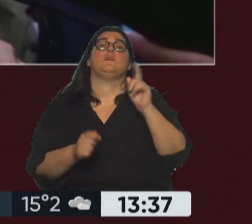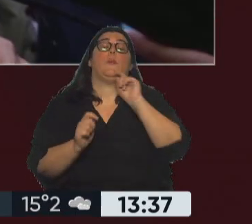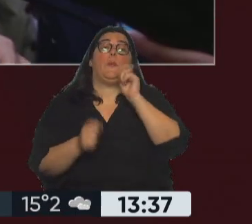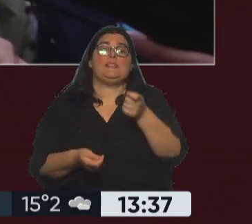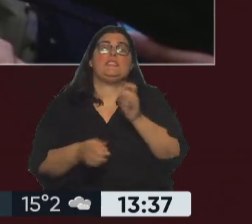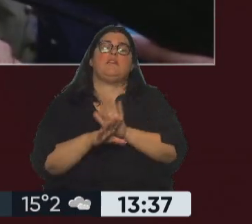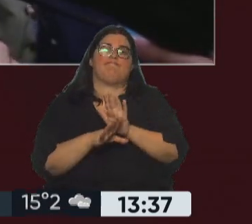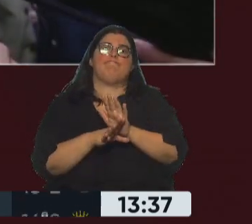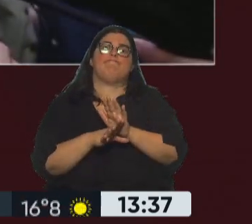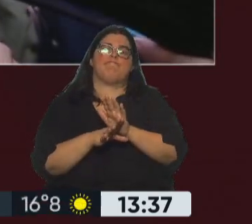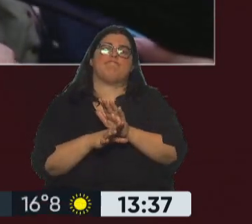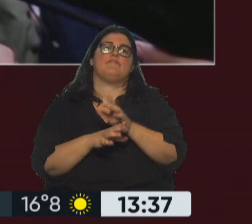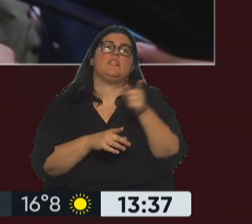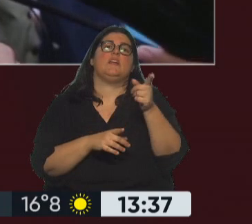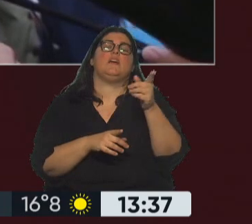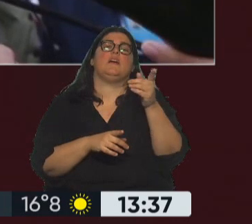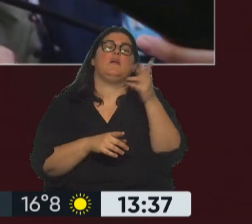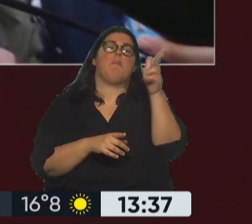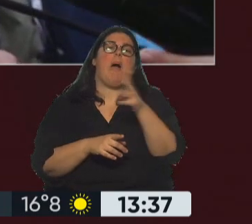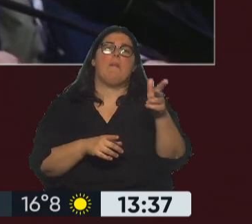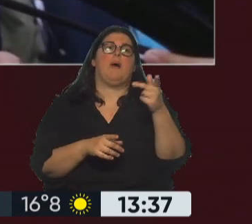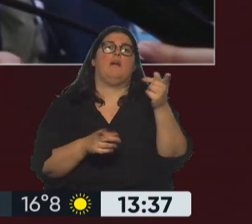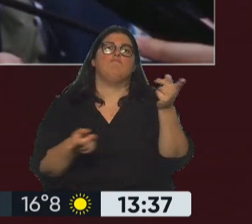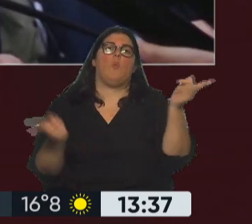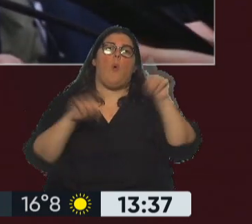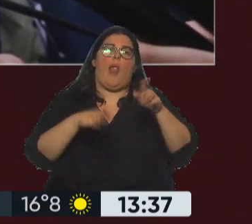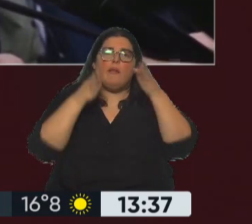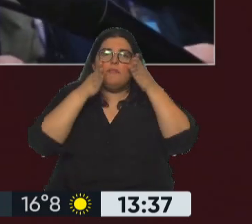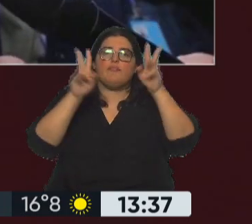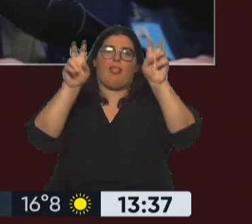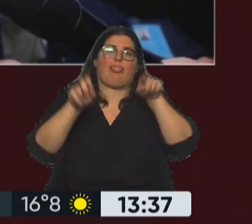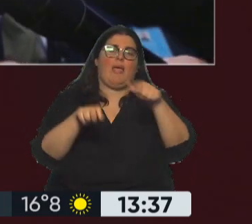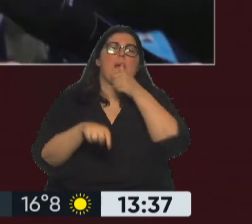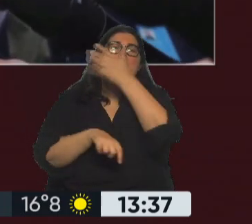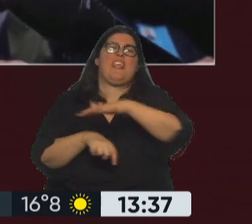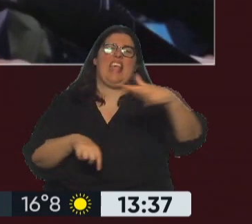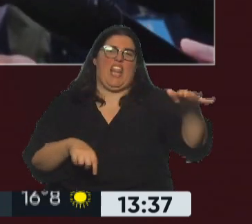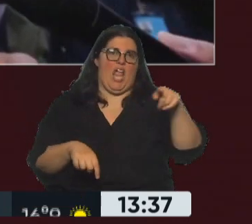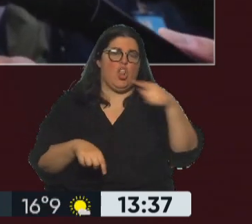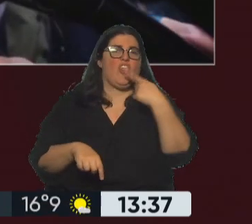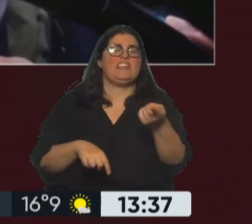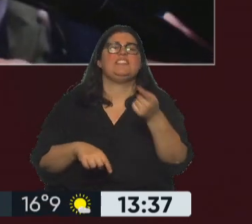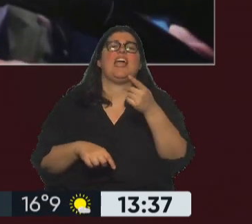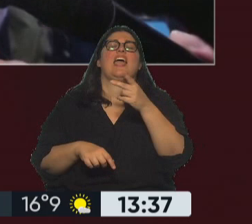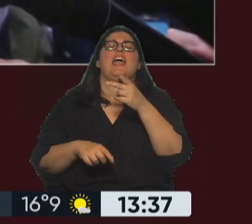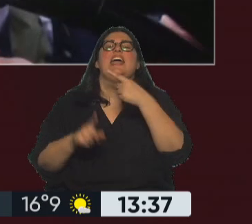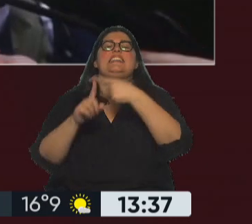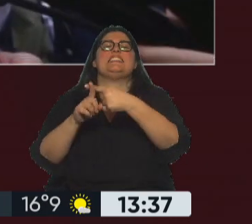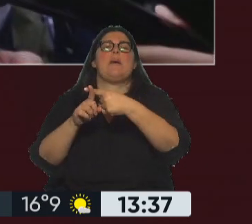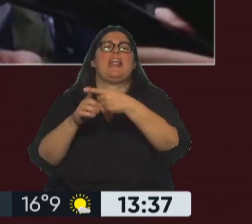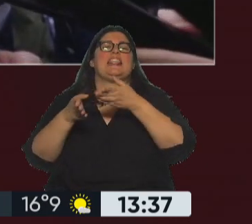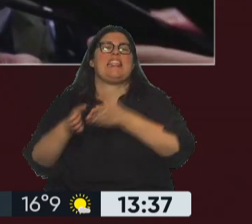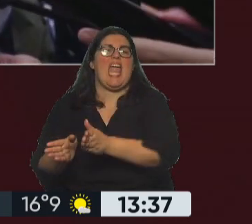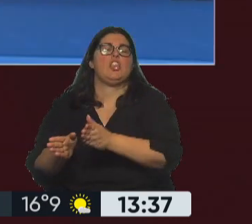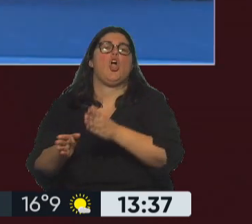el centro de la agenda de su papado justamente la situación del Mediterráneo, que el Papa ha denominado como el cementerio marino que une